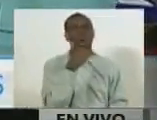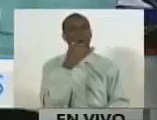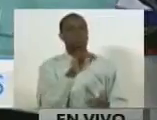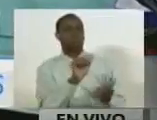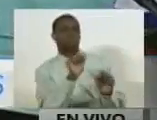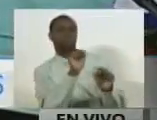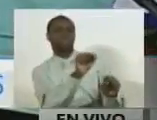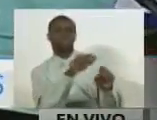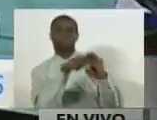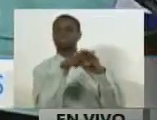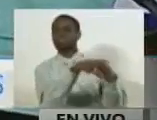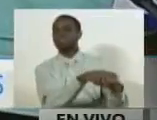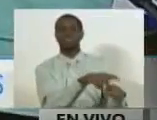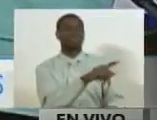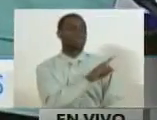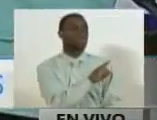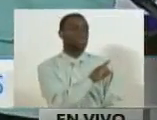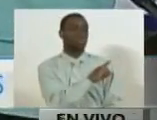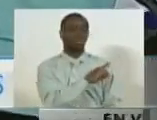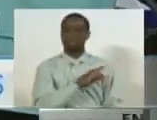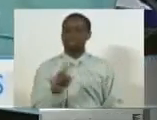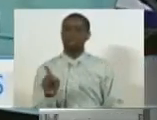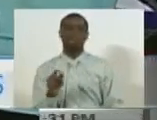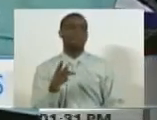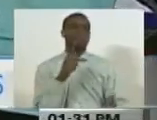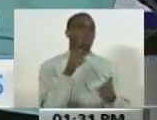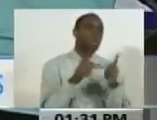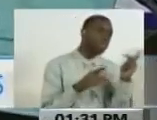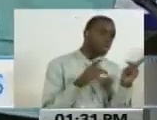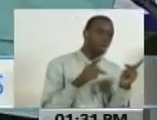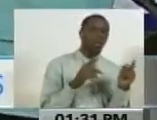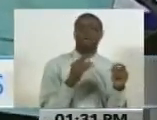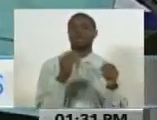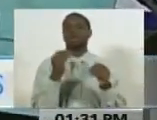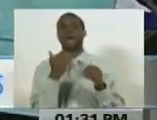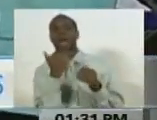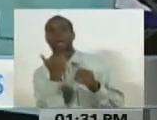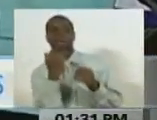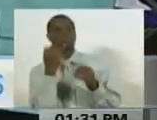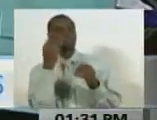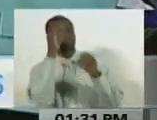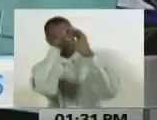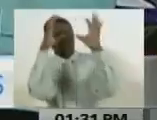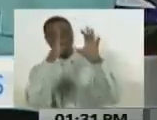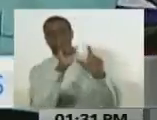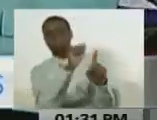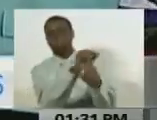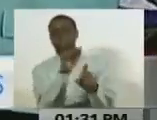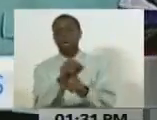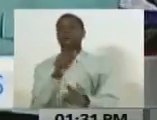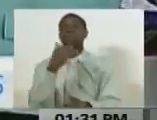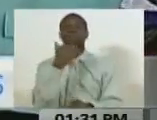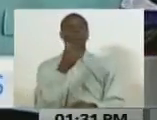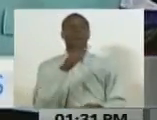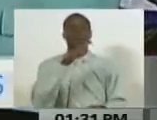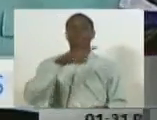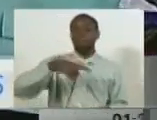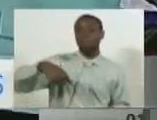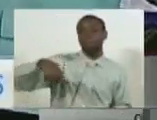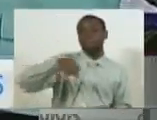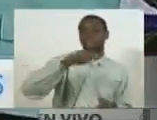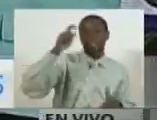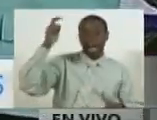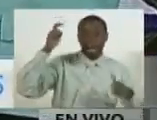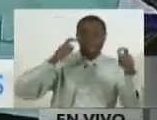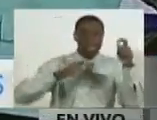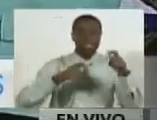ningún índole, ni política, ni ideológica. La persecución del odio fascista contra el pueblo chavista tiene que